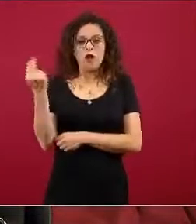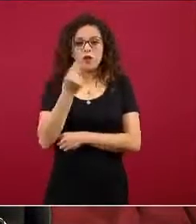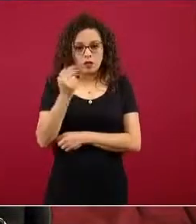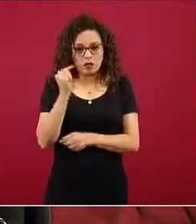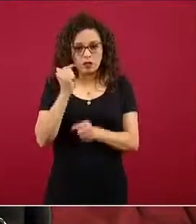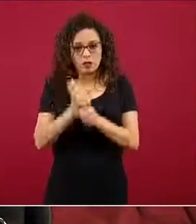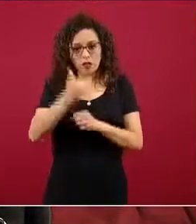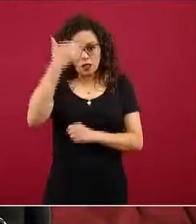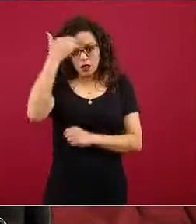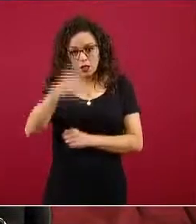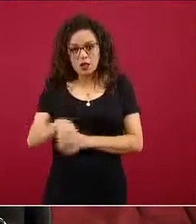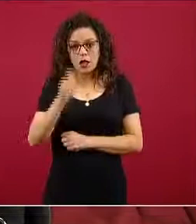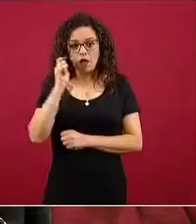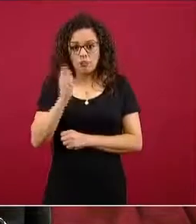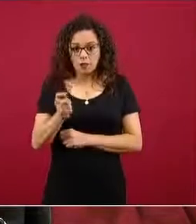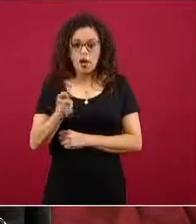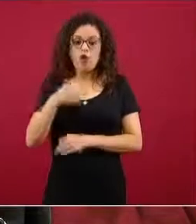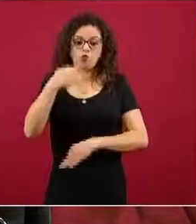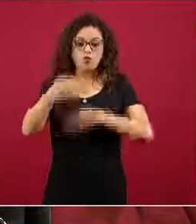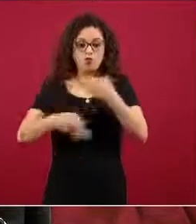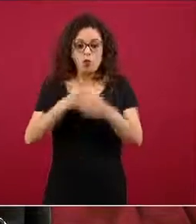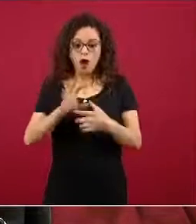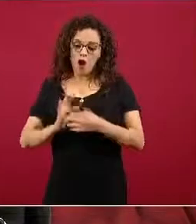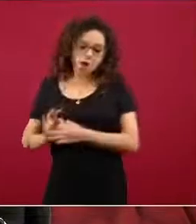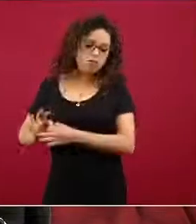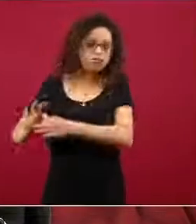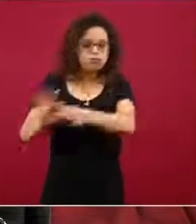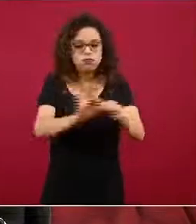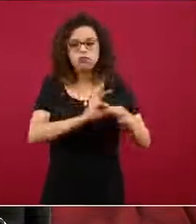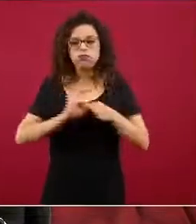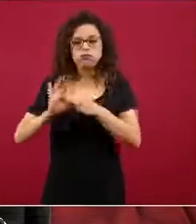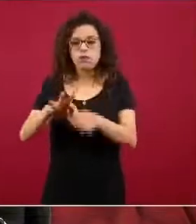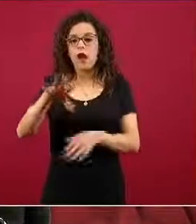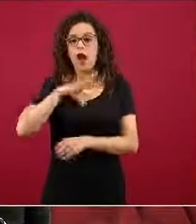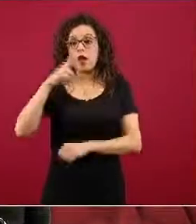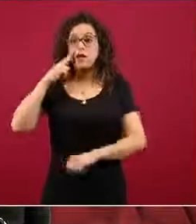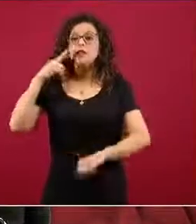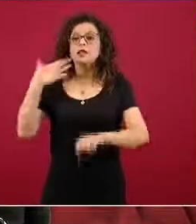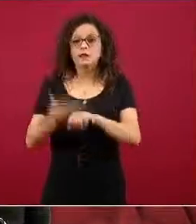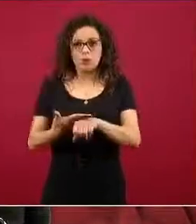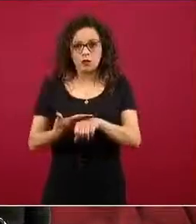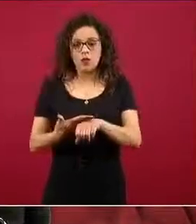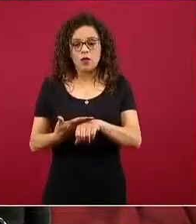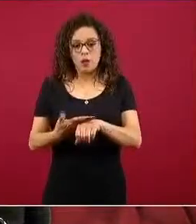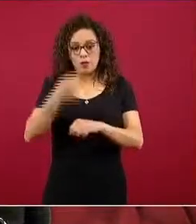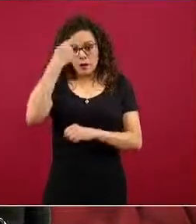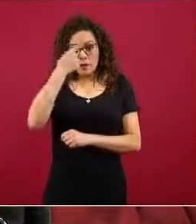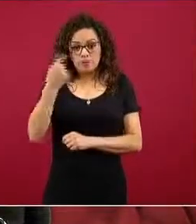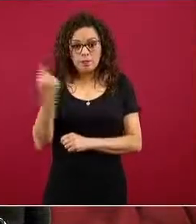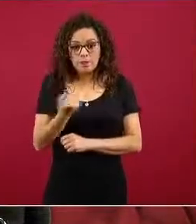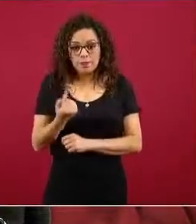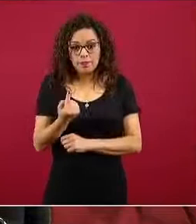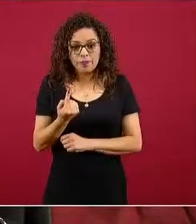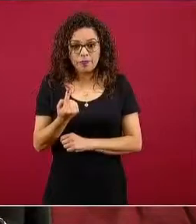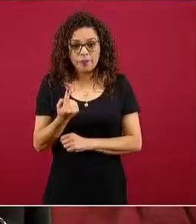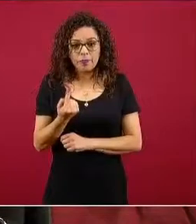la necesidad de la corresponsabilidad de la población para también con